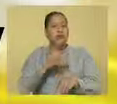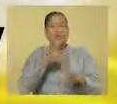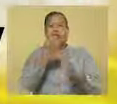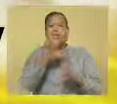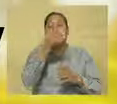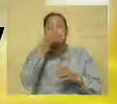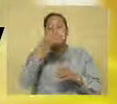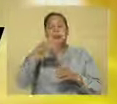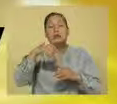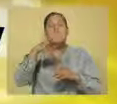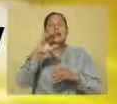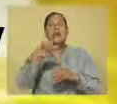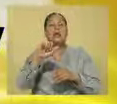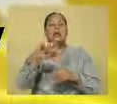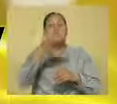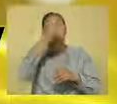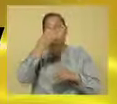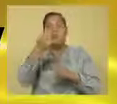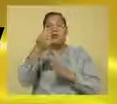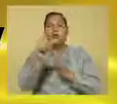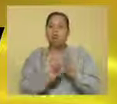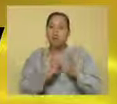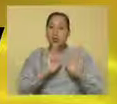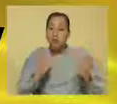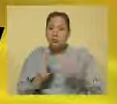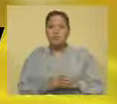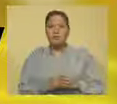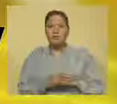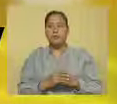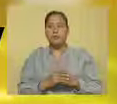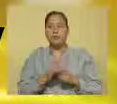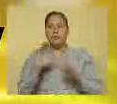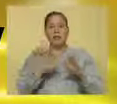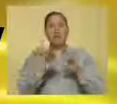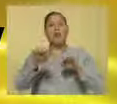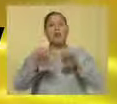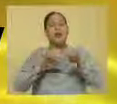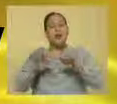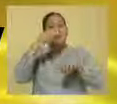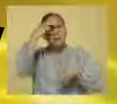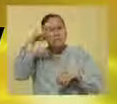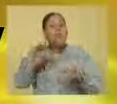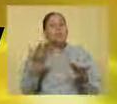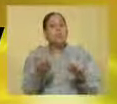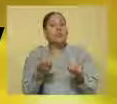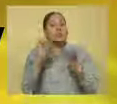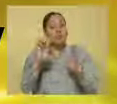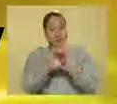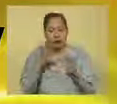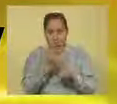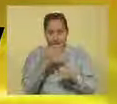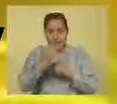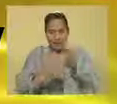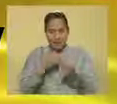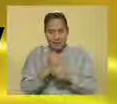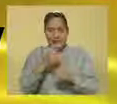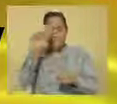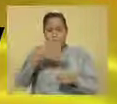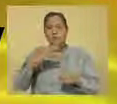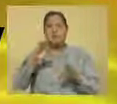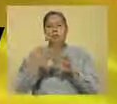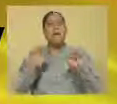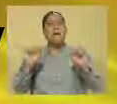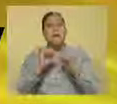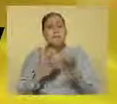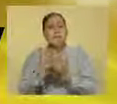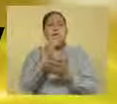del año. Vamos a entrar al segundo semestre. ¿Cuántos empleos va a generar el sector empresarial mexicano durante este año? Porque bueno, sabemos que la meta siempre